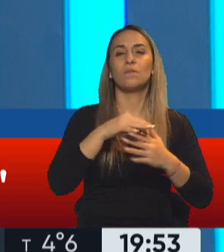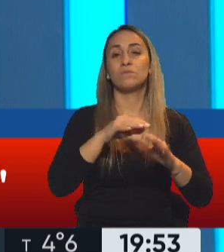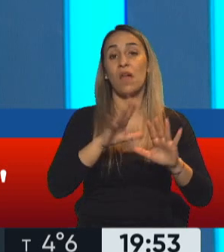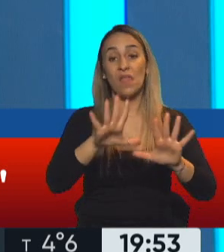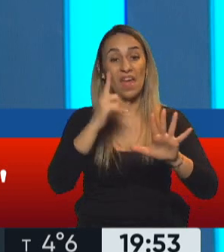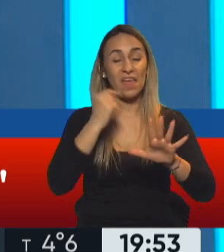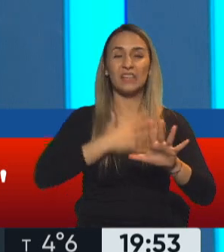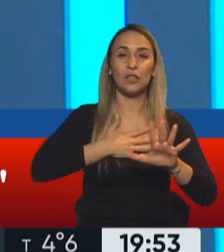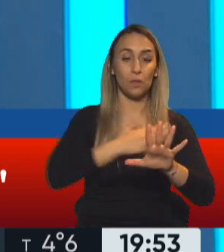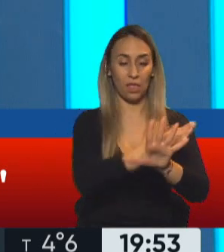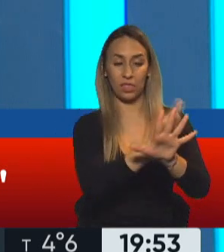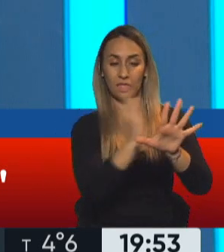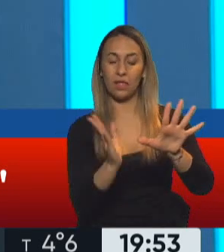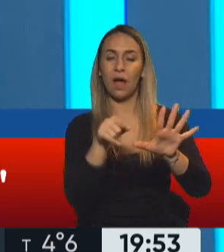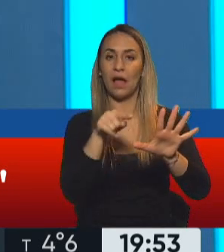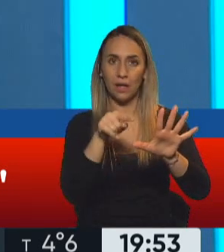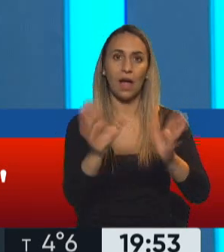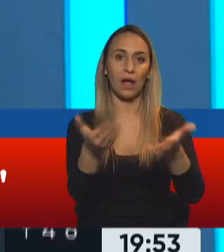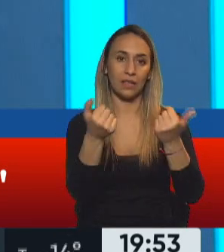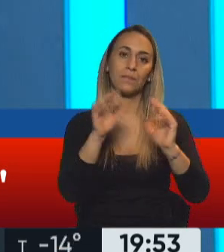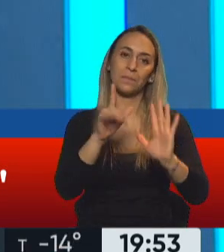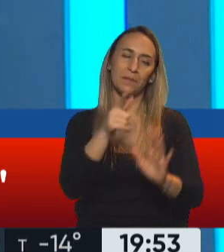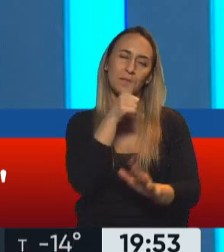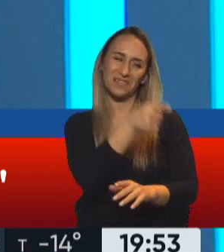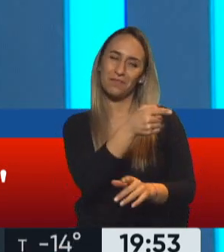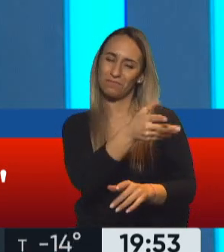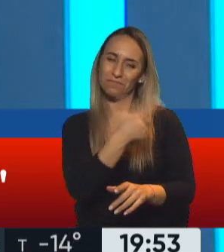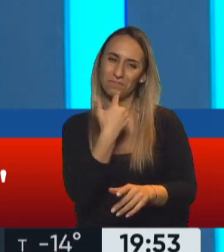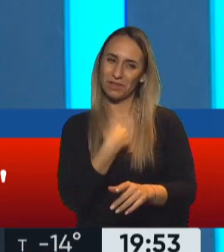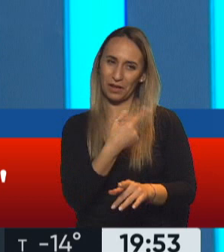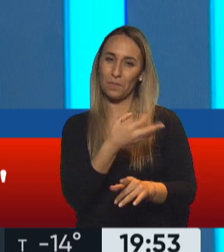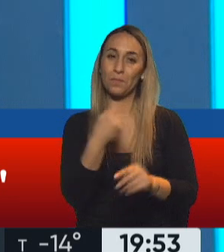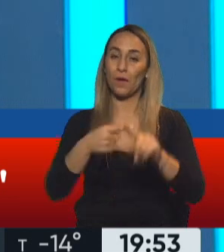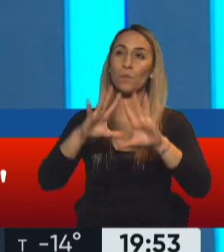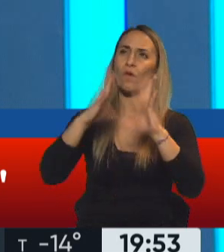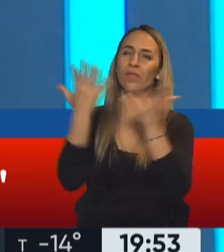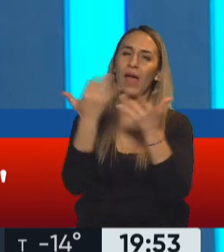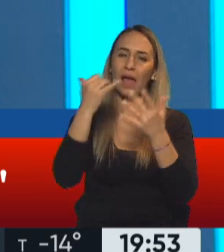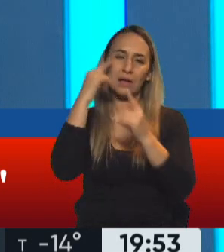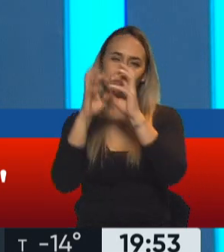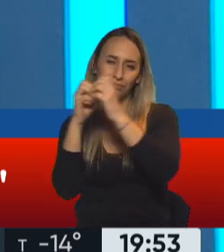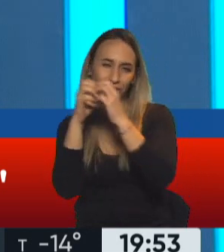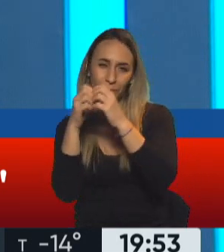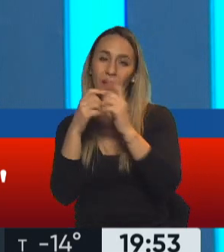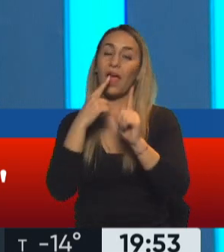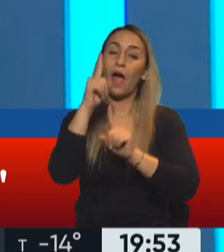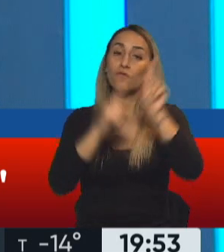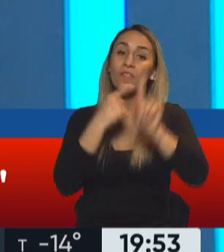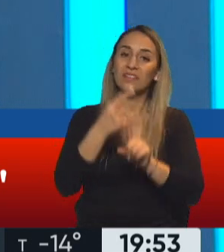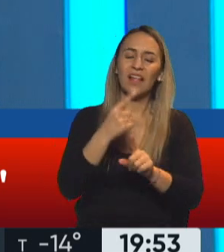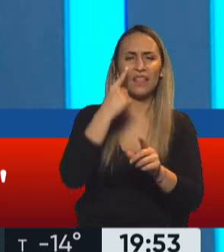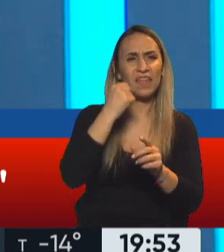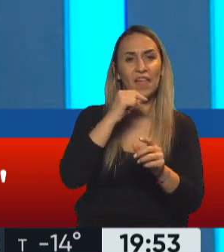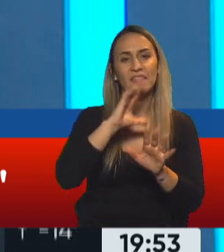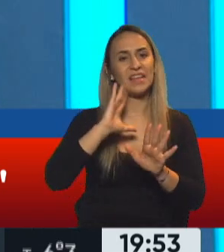Se está hablando en la biografía mundial, supongo que es por eso que lo pregunta el doctor, que puede ser algunos casos donde se puede haber contagio el día 16 o el día 17.